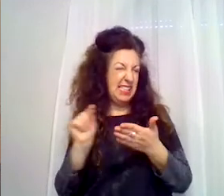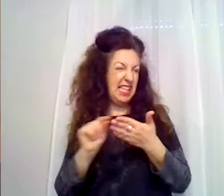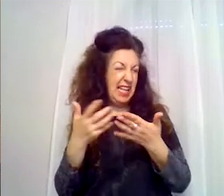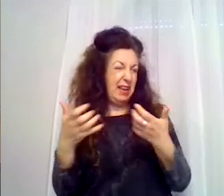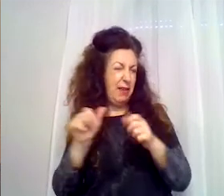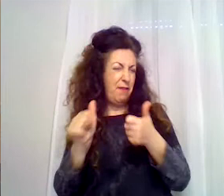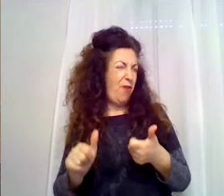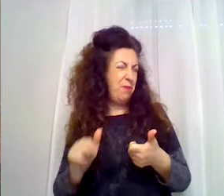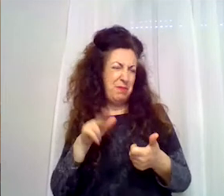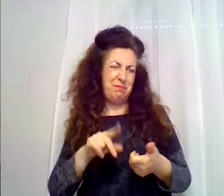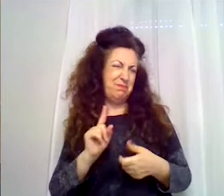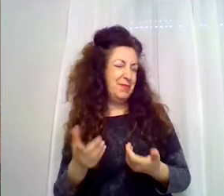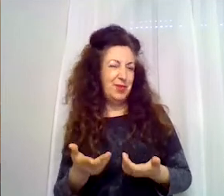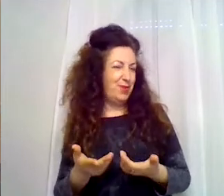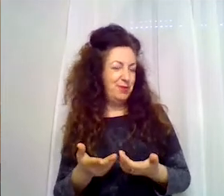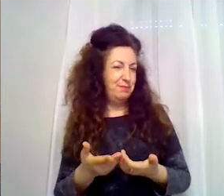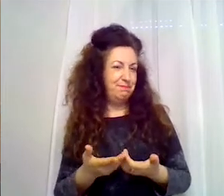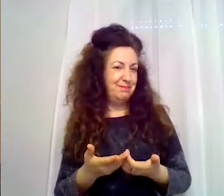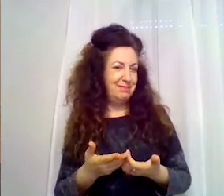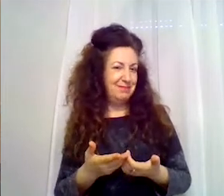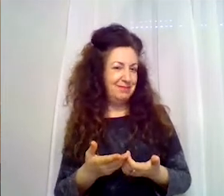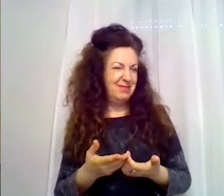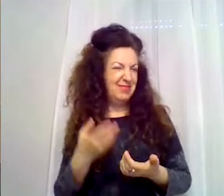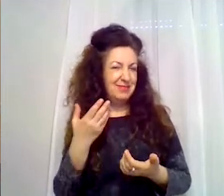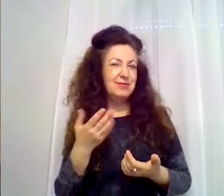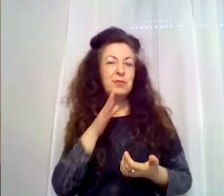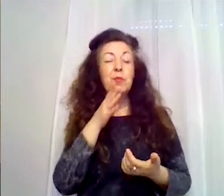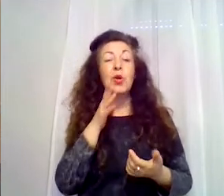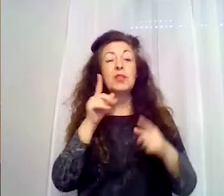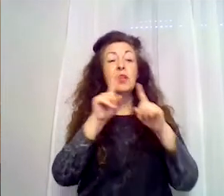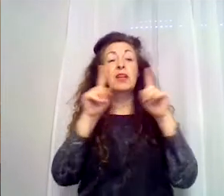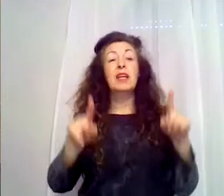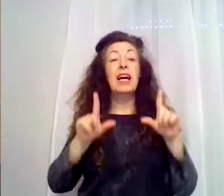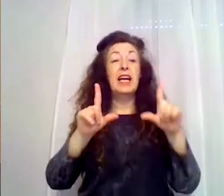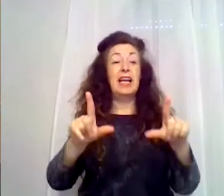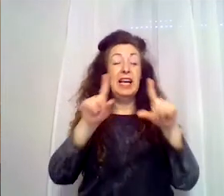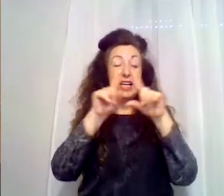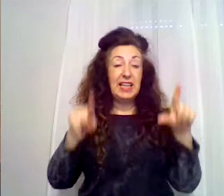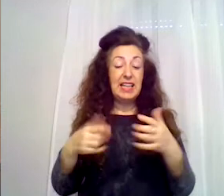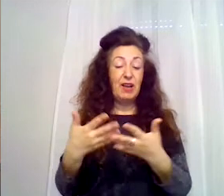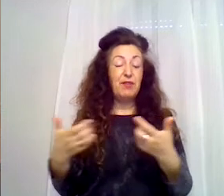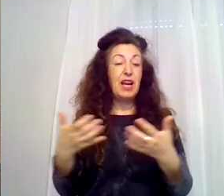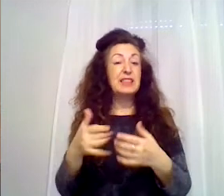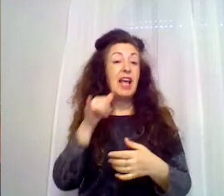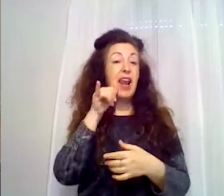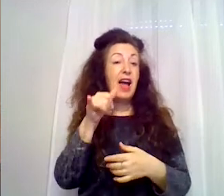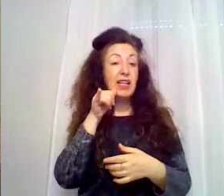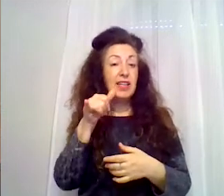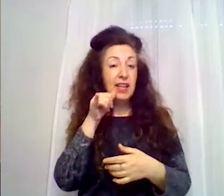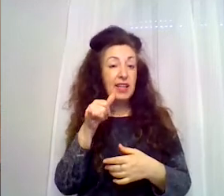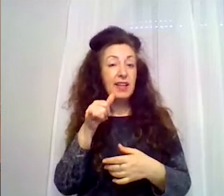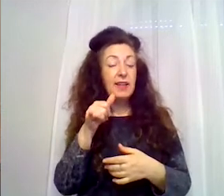Quod me nutrit, me destruit. Lo que me alimenta, me destruye. Naturalmente eso da una cierta sensación de que